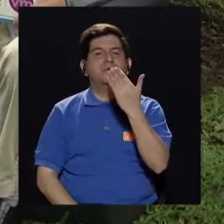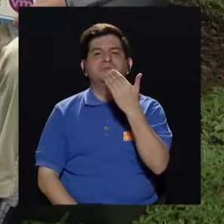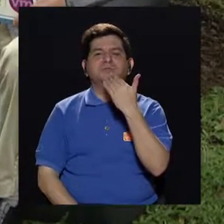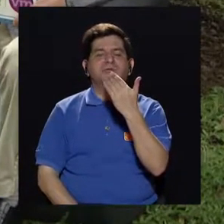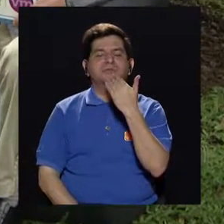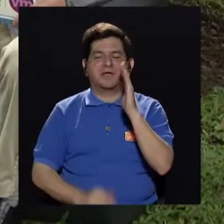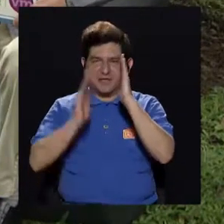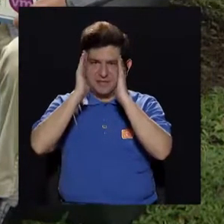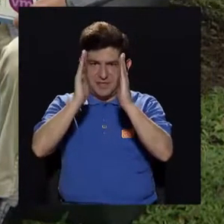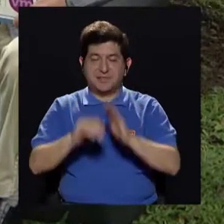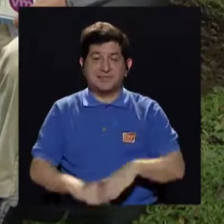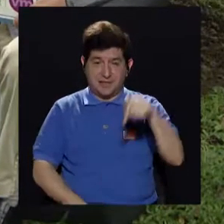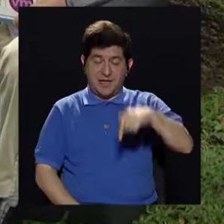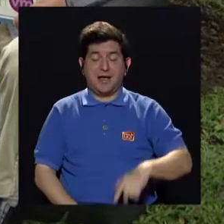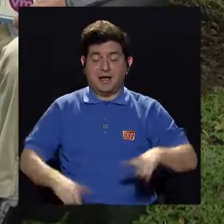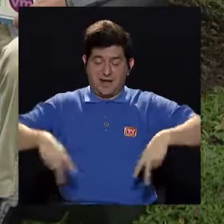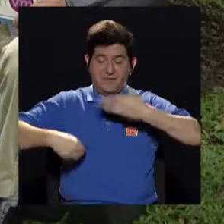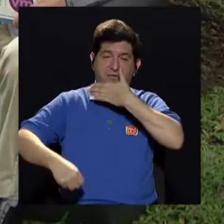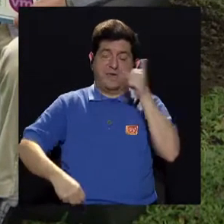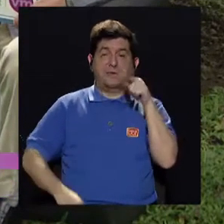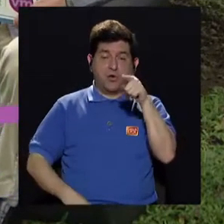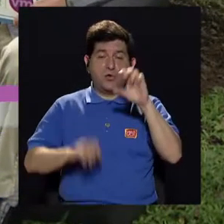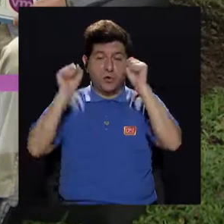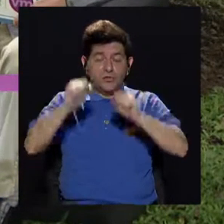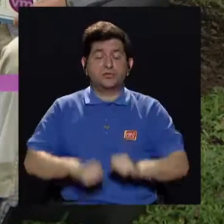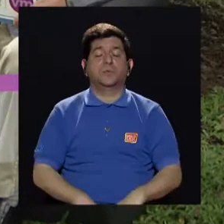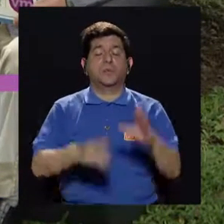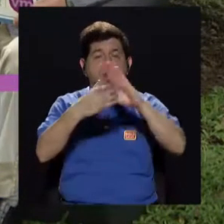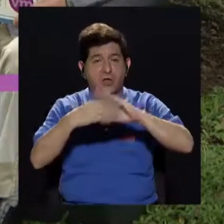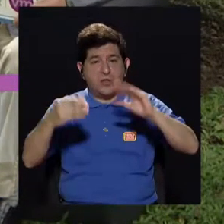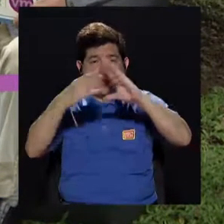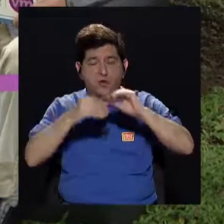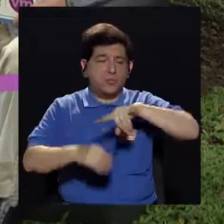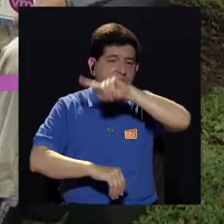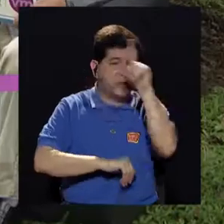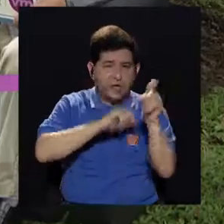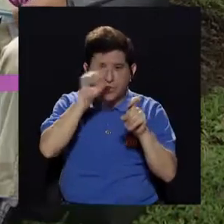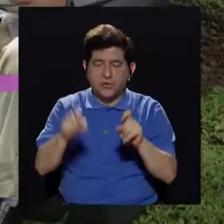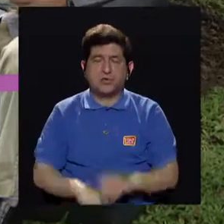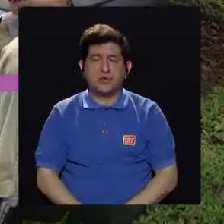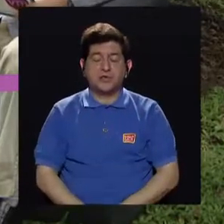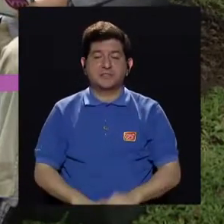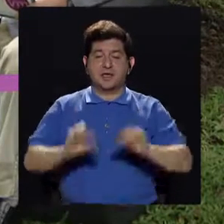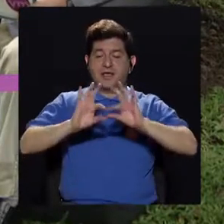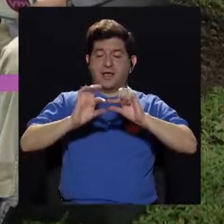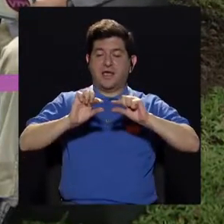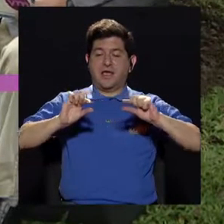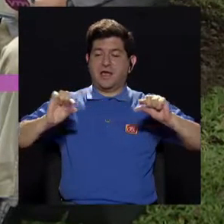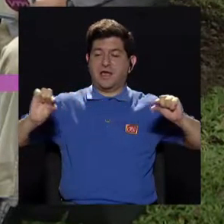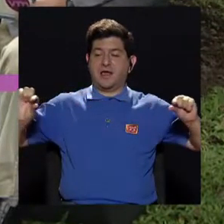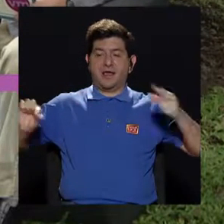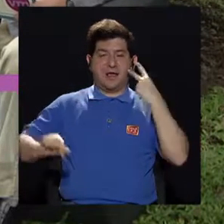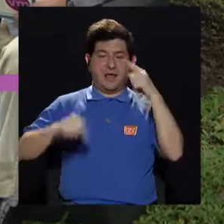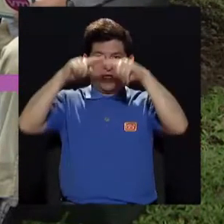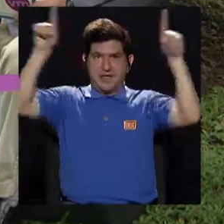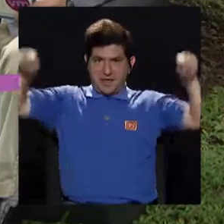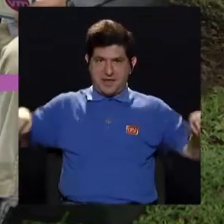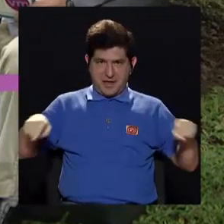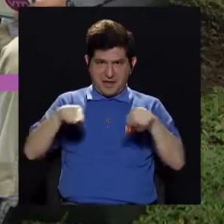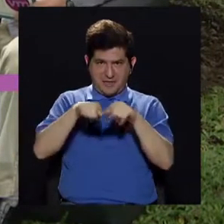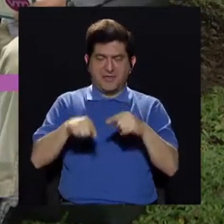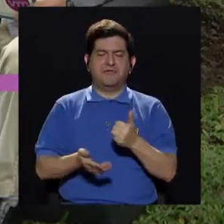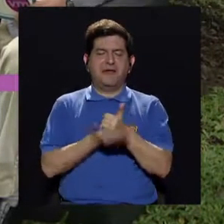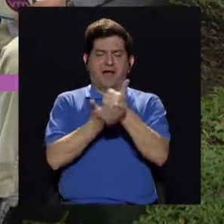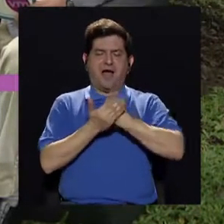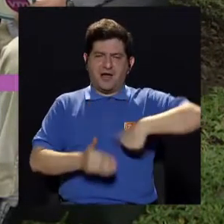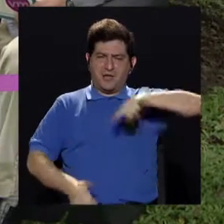Gracias por su sintonía, somos Vivir Mejor. Recuerde que usted puede hacernos llegar sus comentarios o sugerencias en el cintillo que aparece en la pantalla y por supuesto